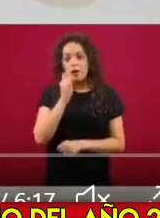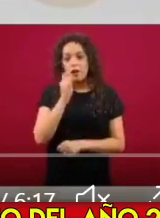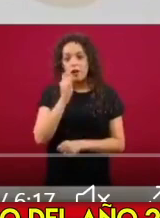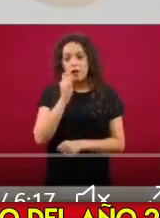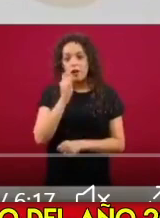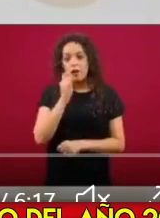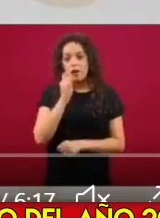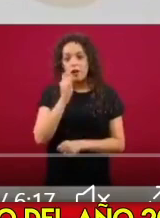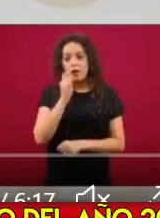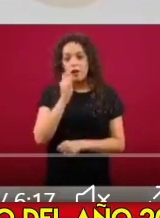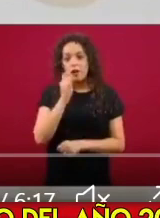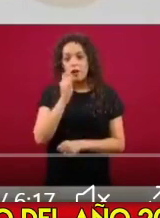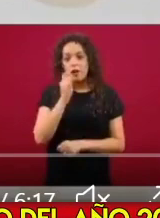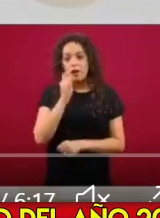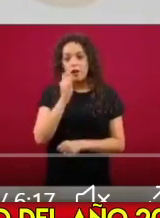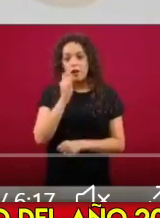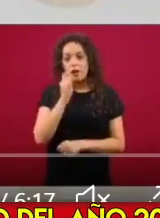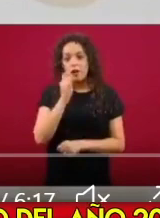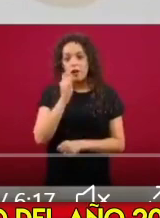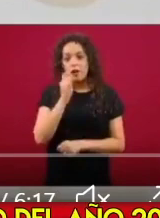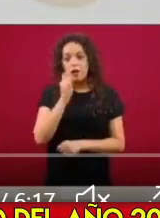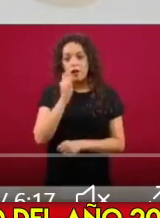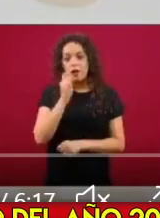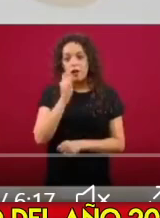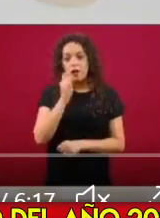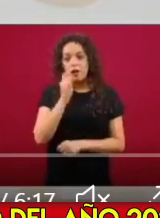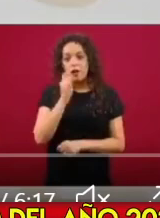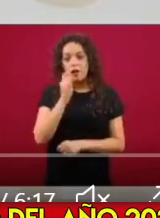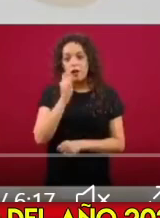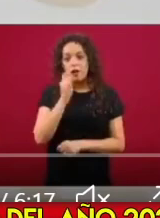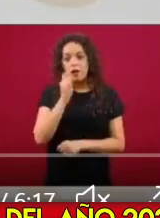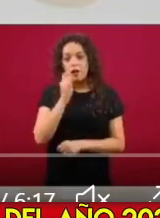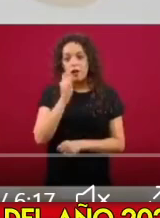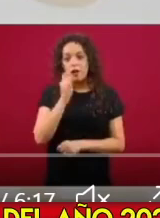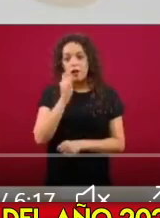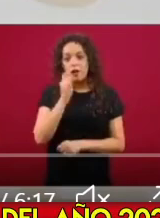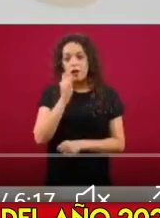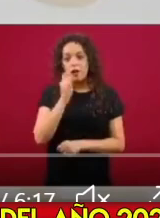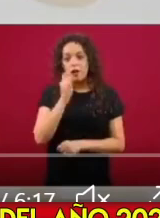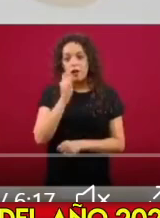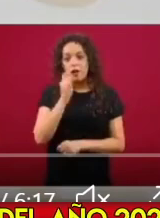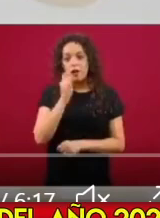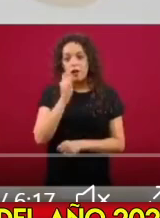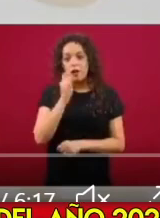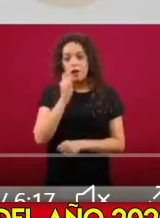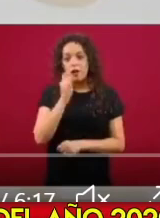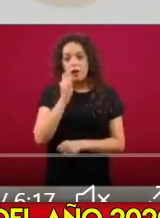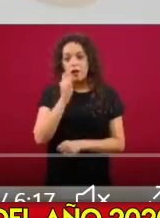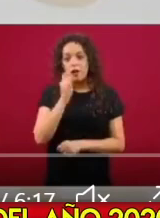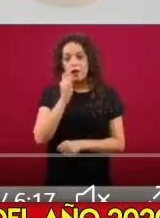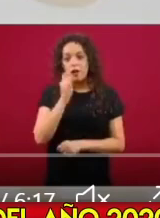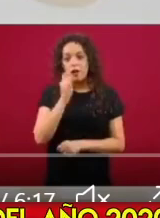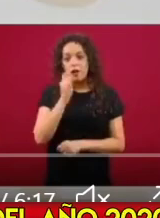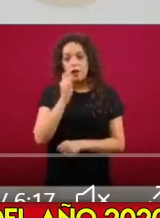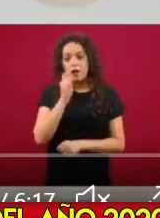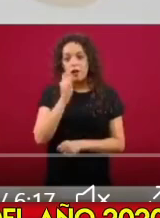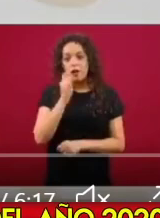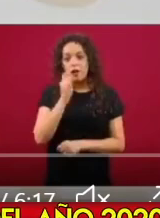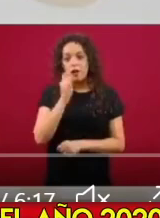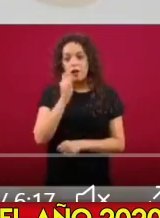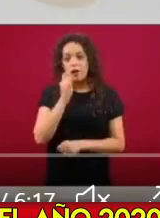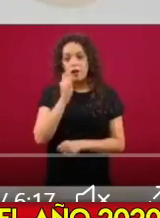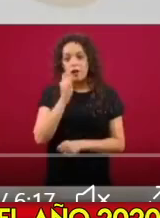ahora dicen a el doctor gatell que ya ha encontrado la cura y no la quiere utilizar no es así lo mismo que le dicen de cubrebocas